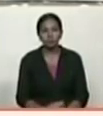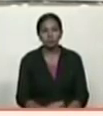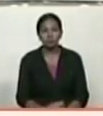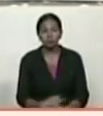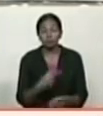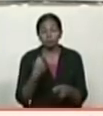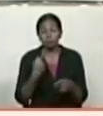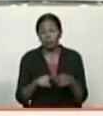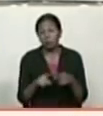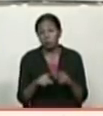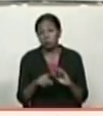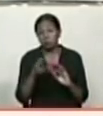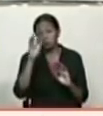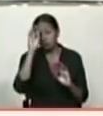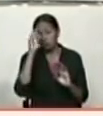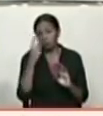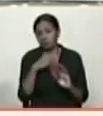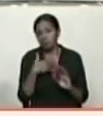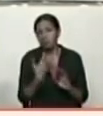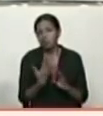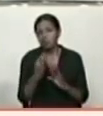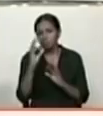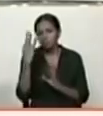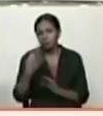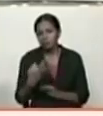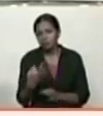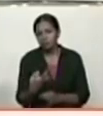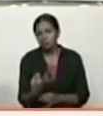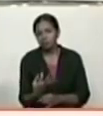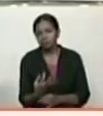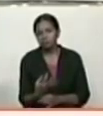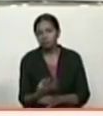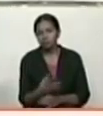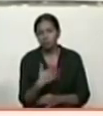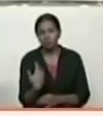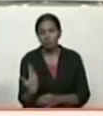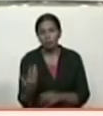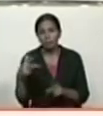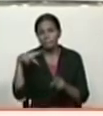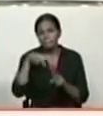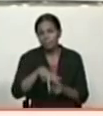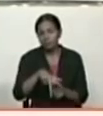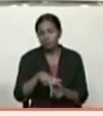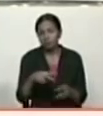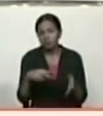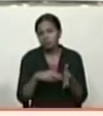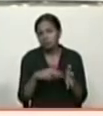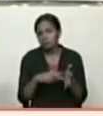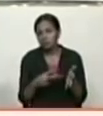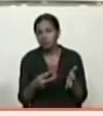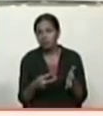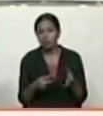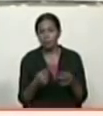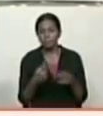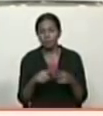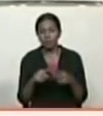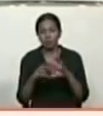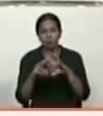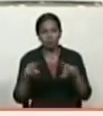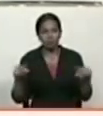acción consecuencia de la derrota en Siria. Bueno, el territorio sirio